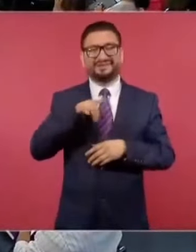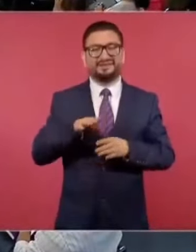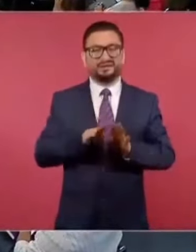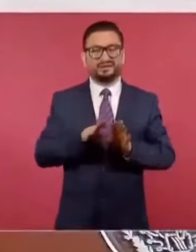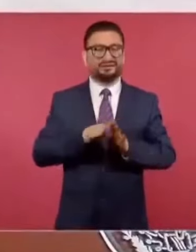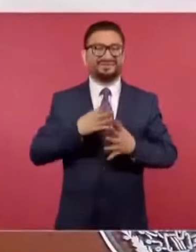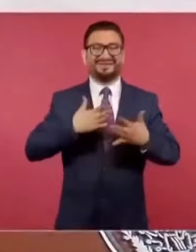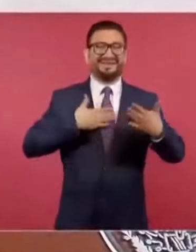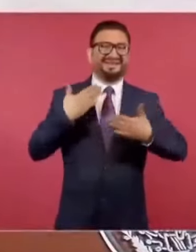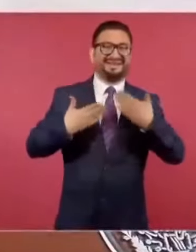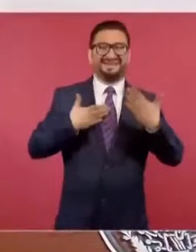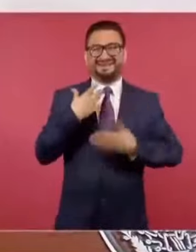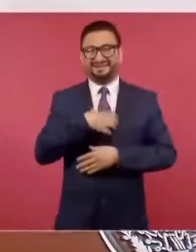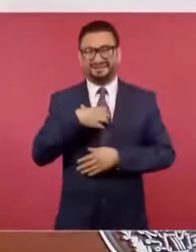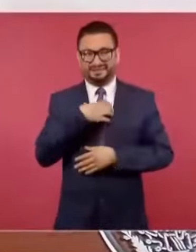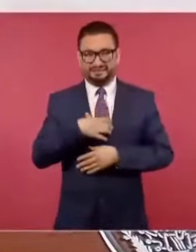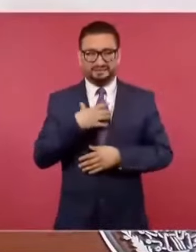alegres.